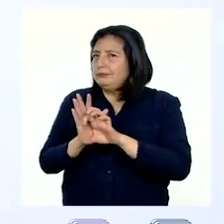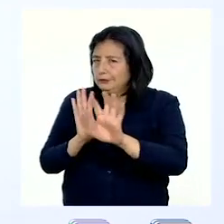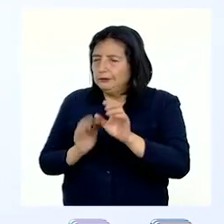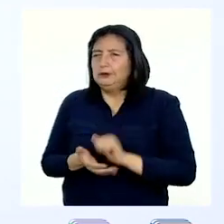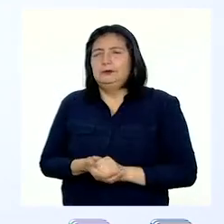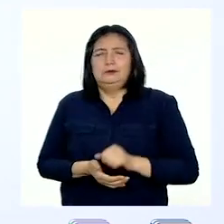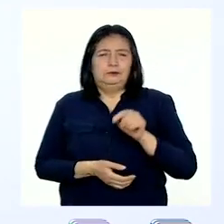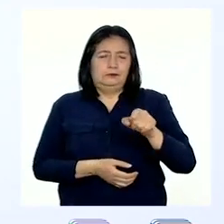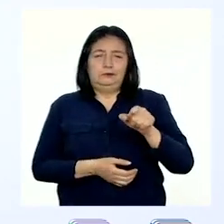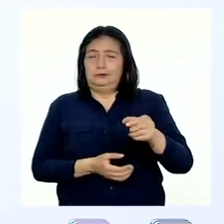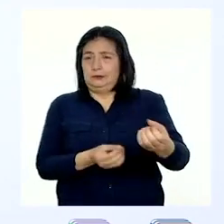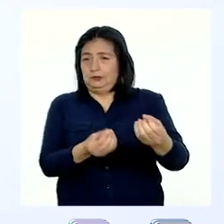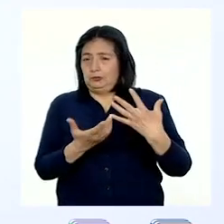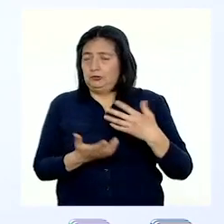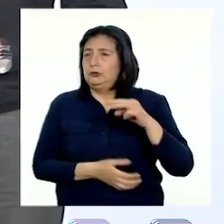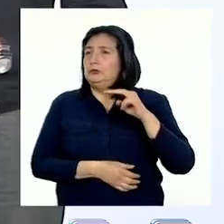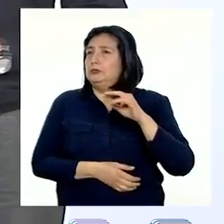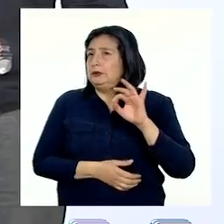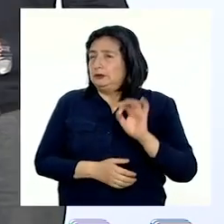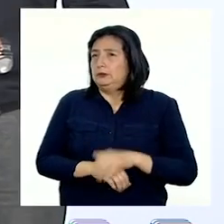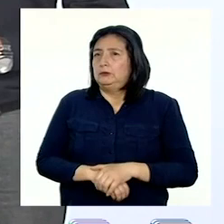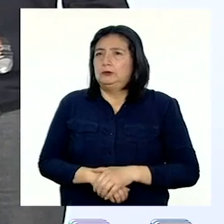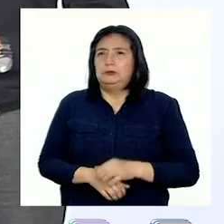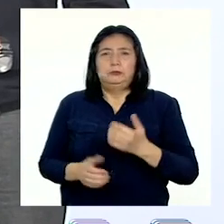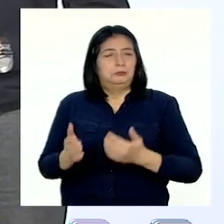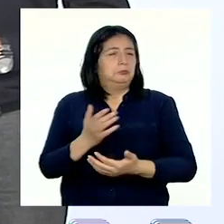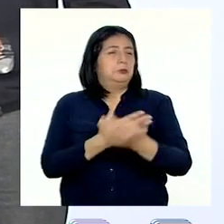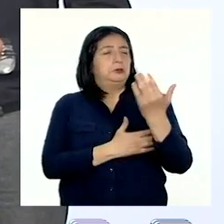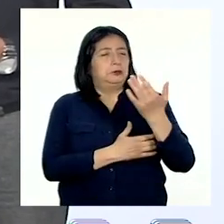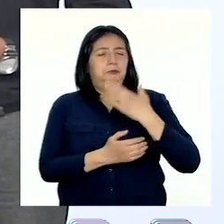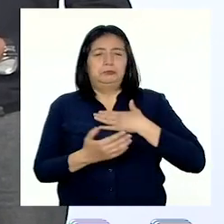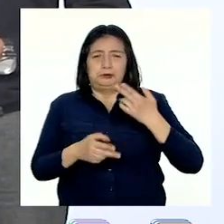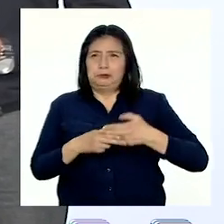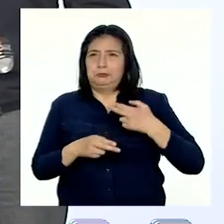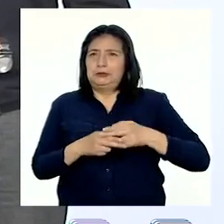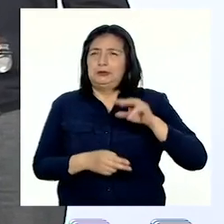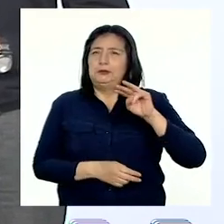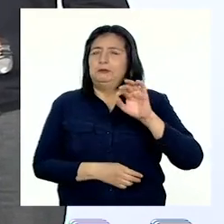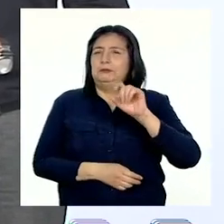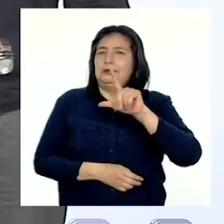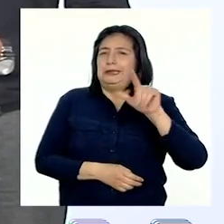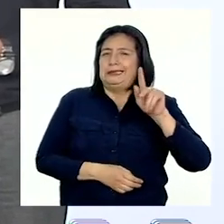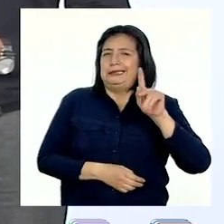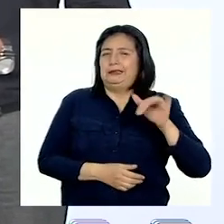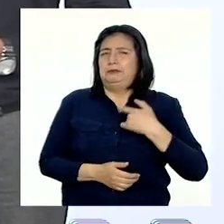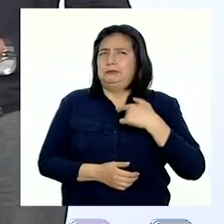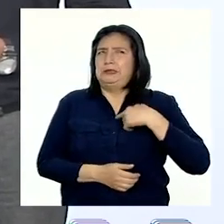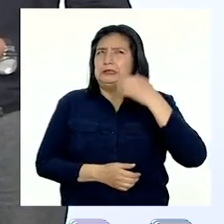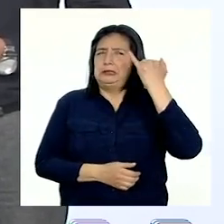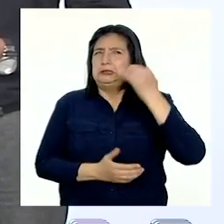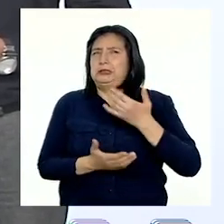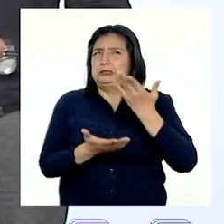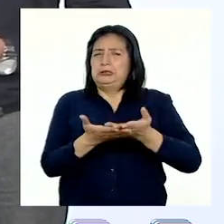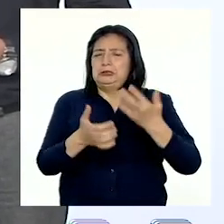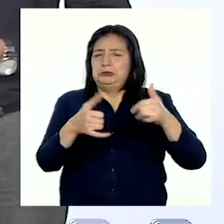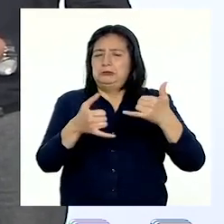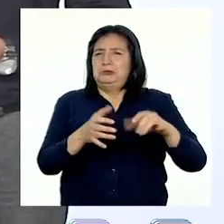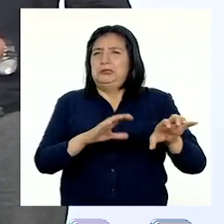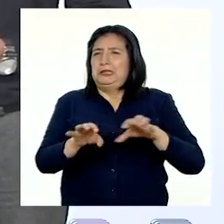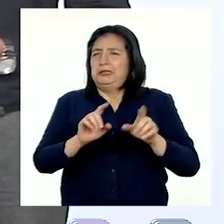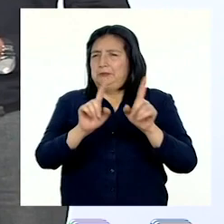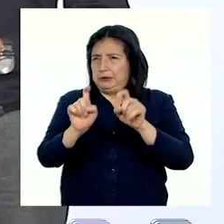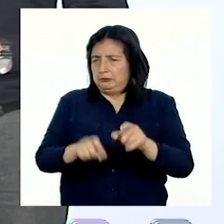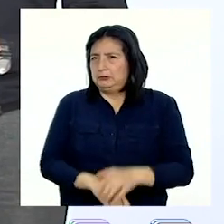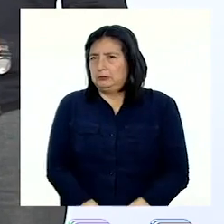ejemplo, esta que nos compartió Malky. Buen día, mi nombre es Malky y mi propuesta es que en el juego se haga